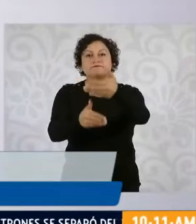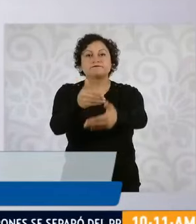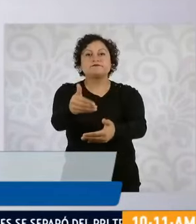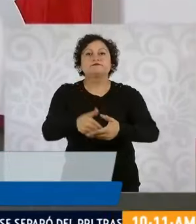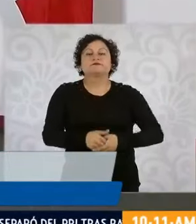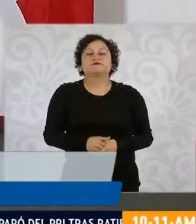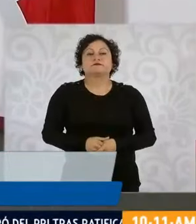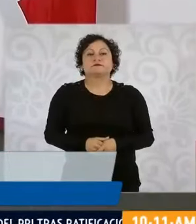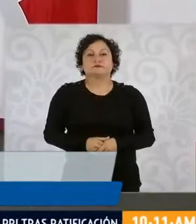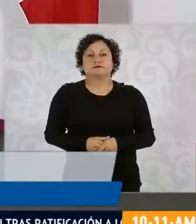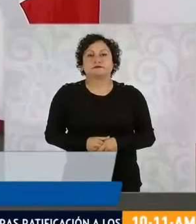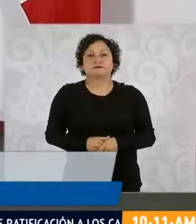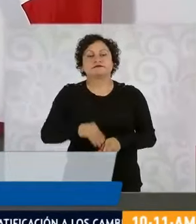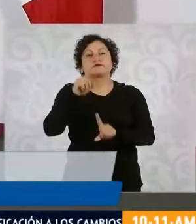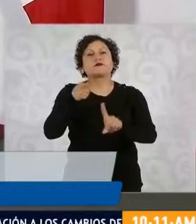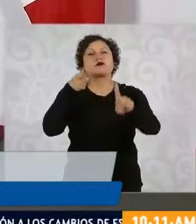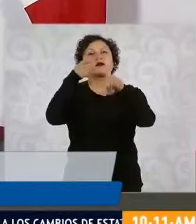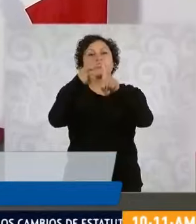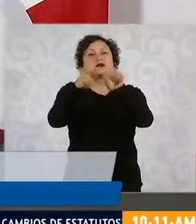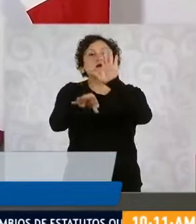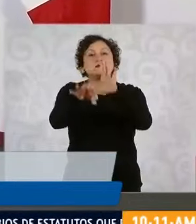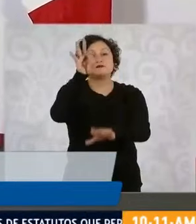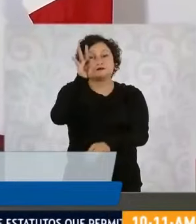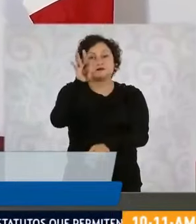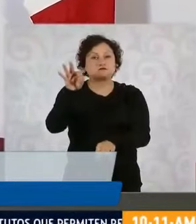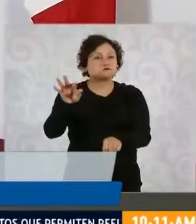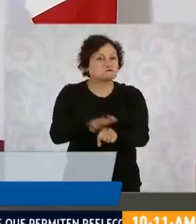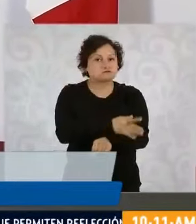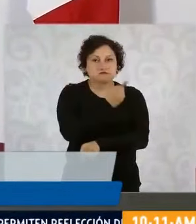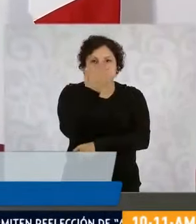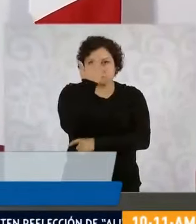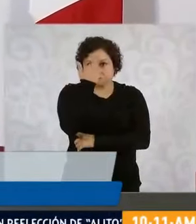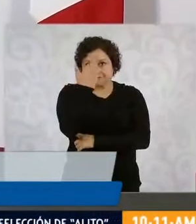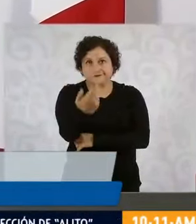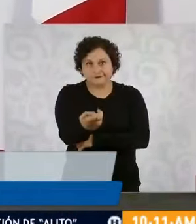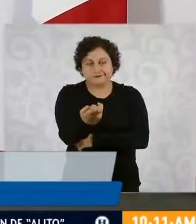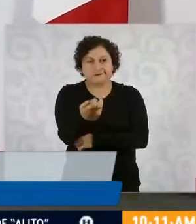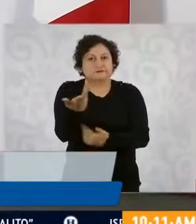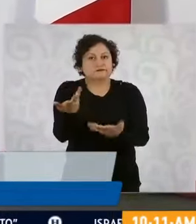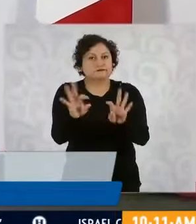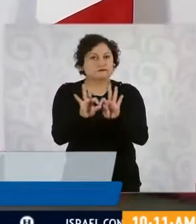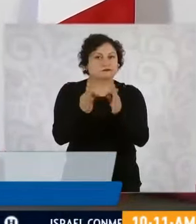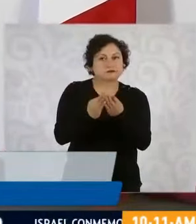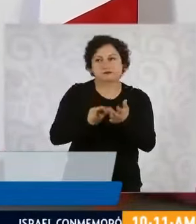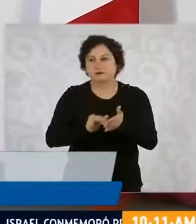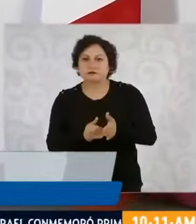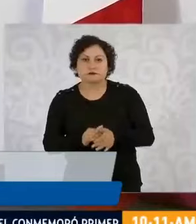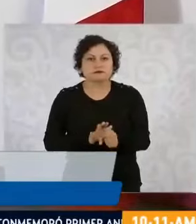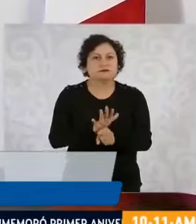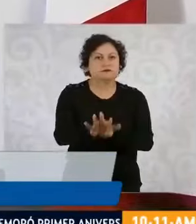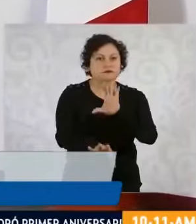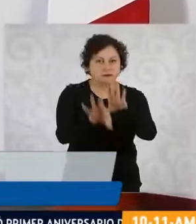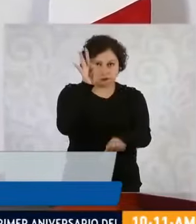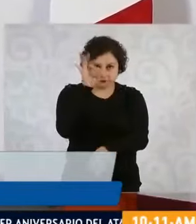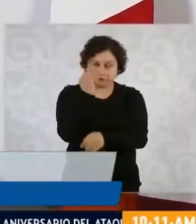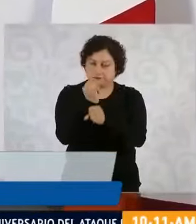eh Para saber pues Cuál fue el motivo y cuál fue el móvil Y por supuesto